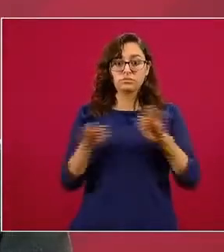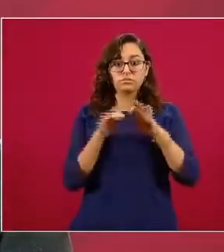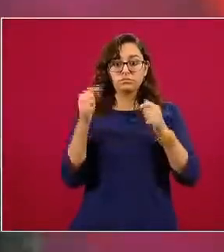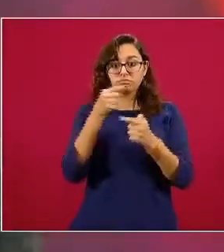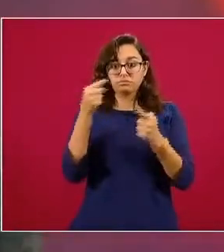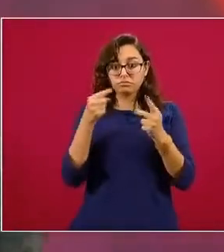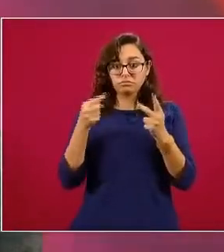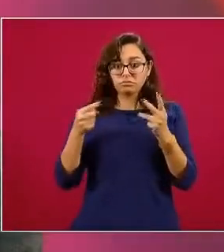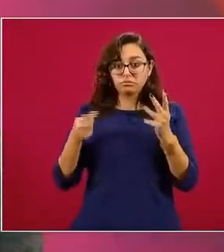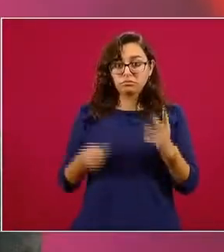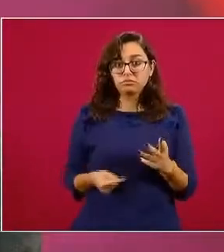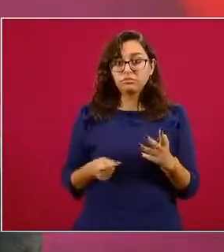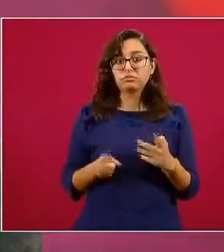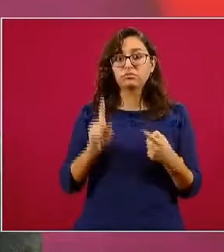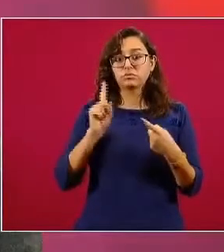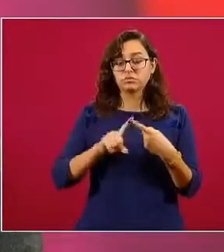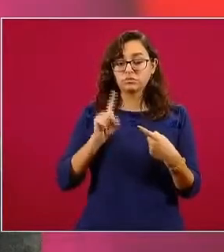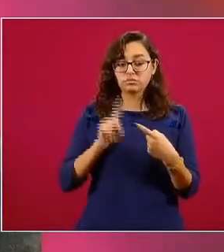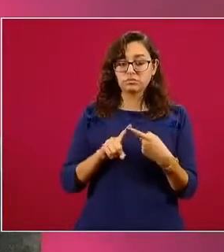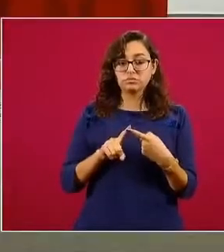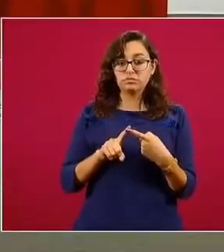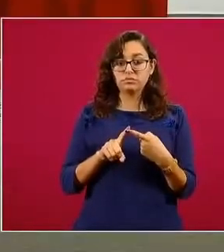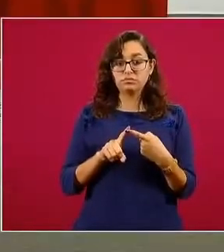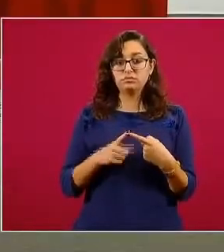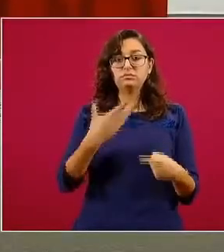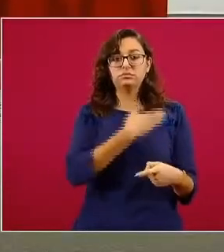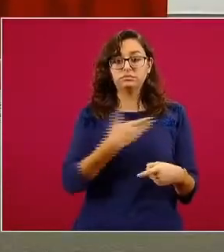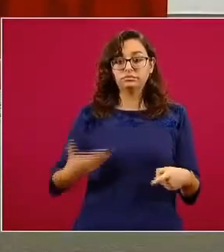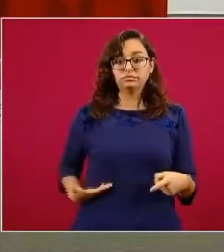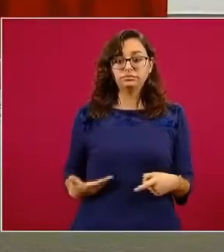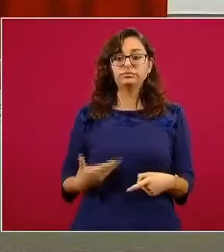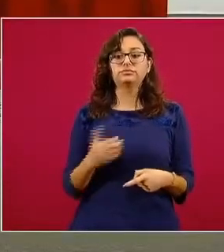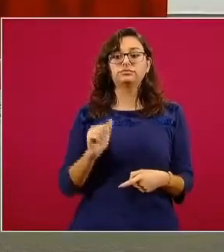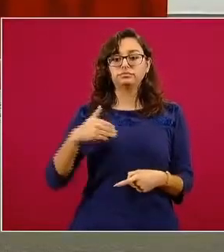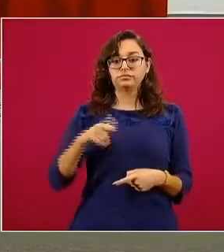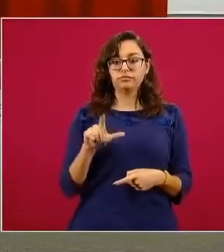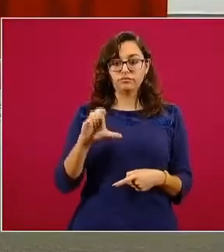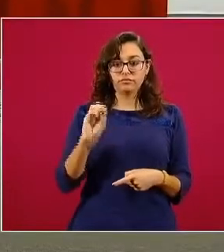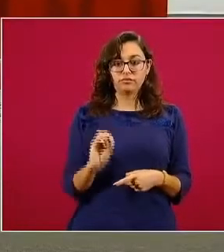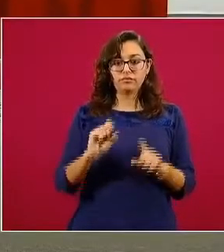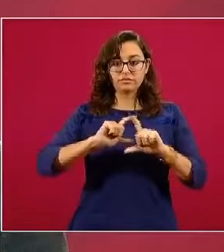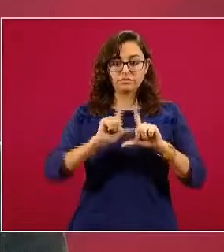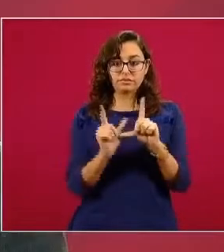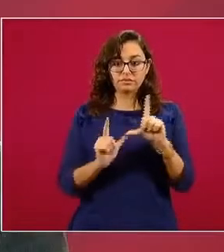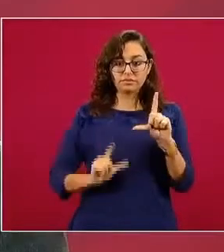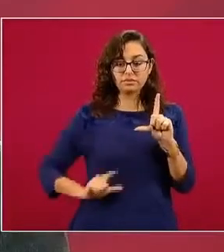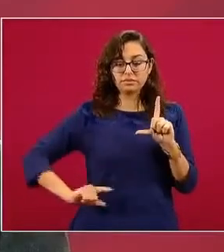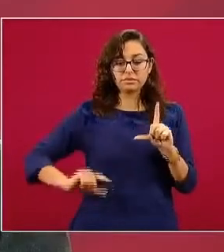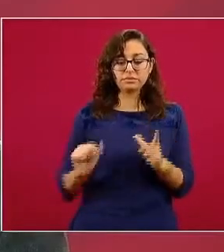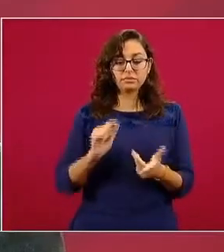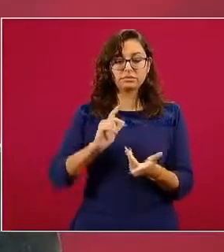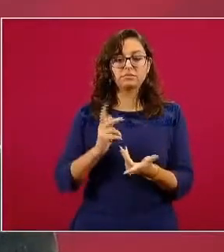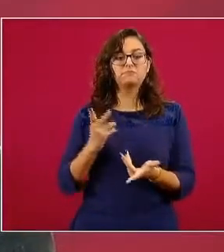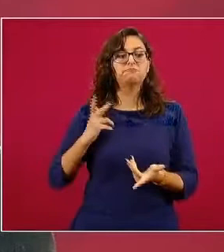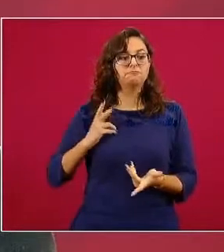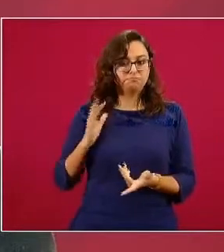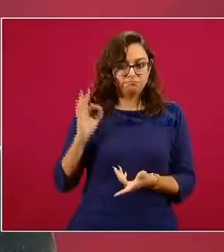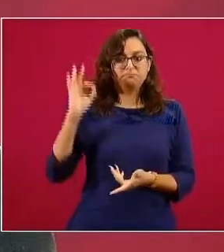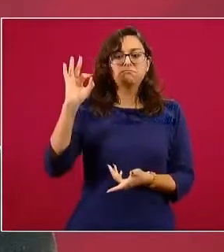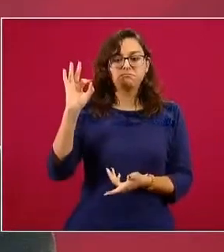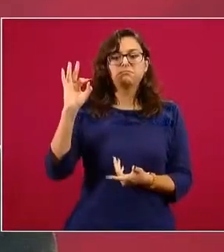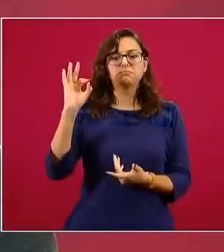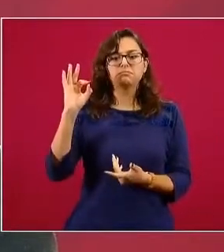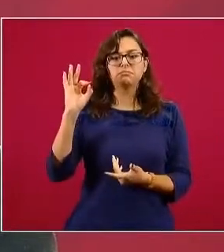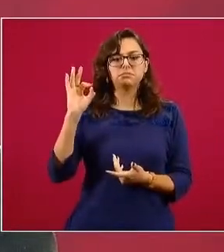muchas. Una, la disposición del presidente de la República, el licenciado López Obrador, de